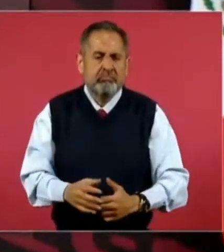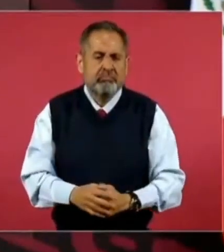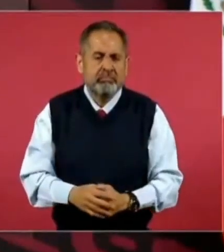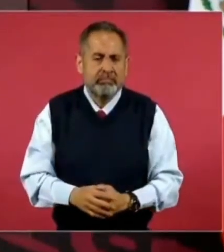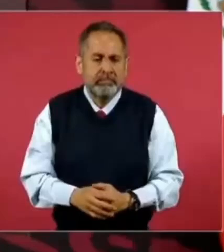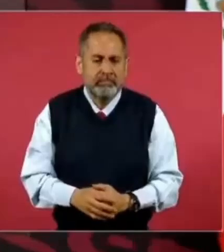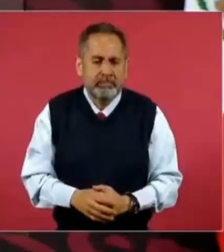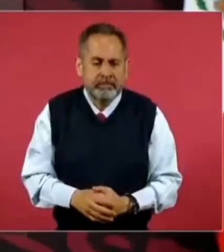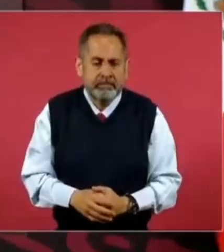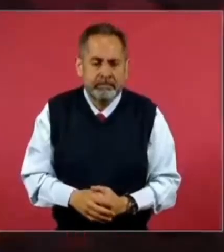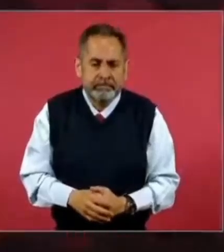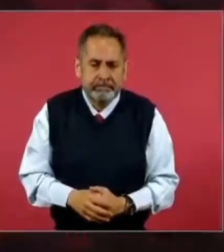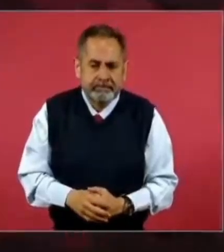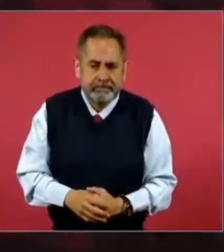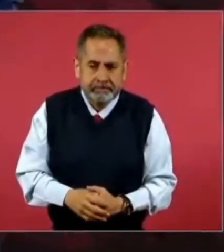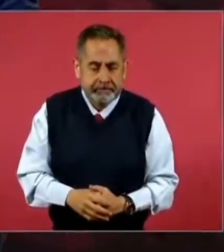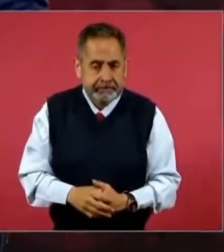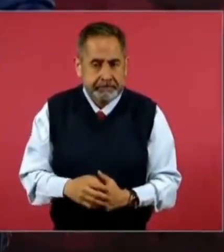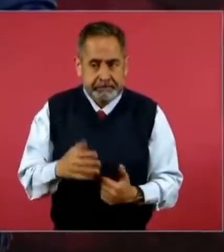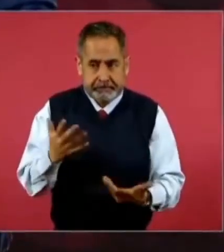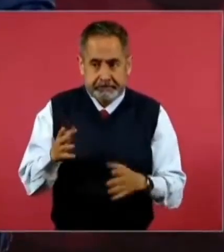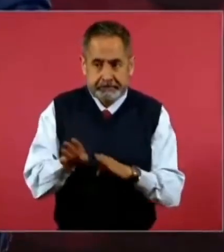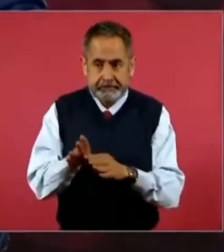Y de